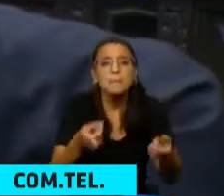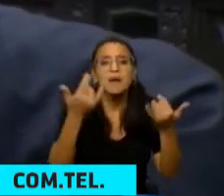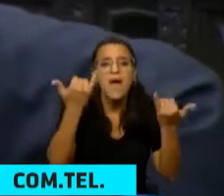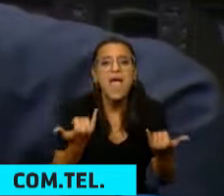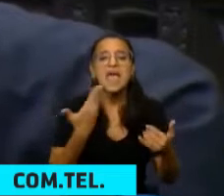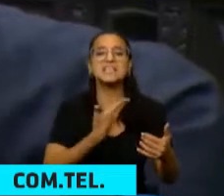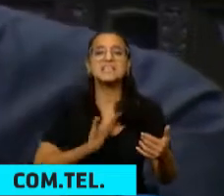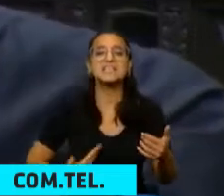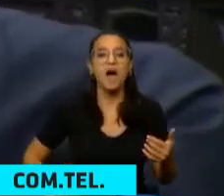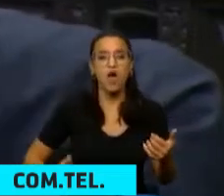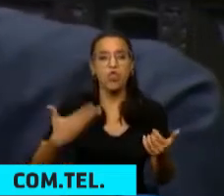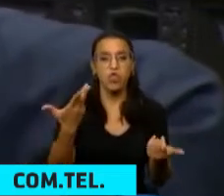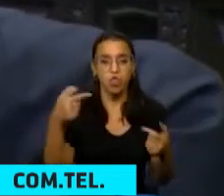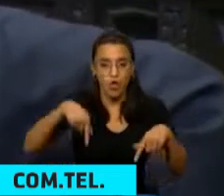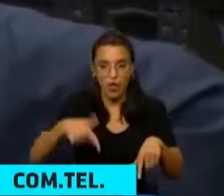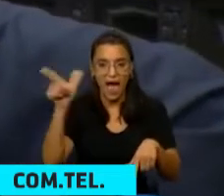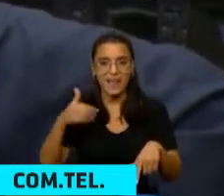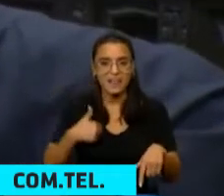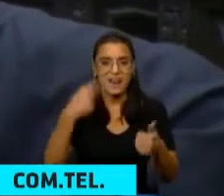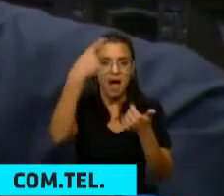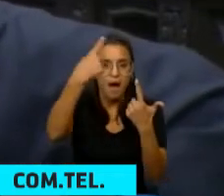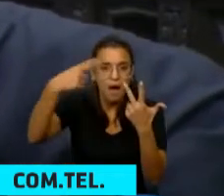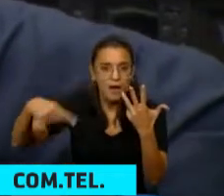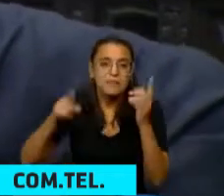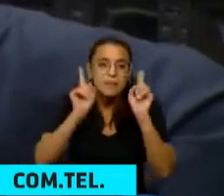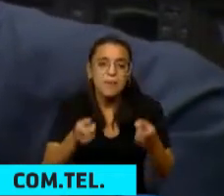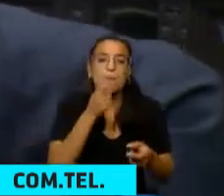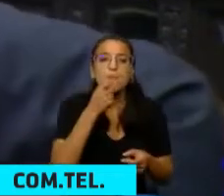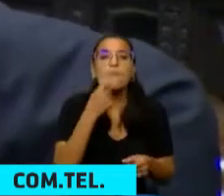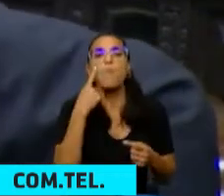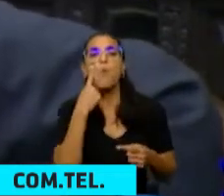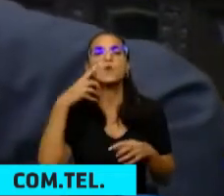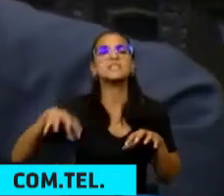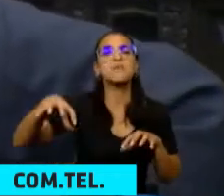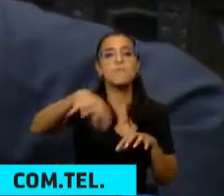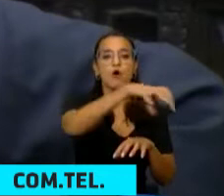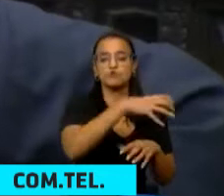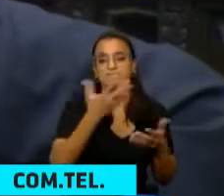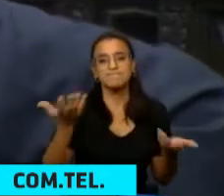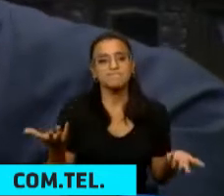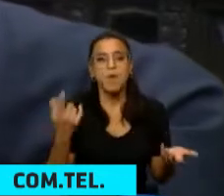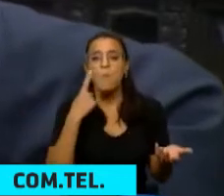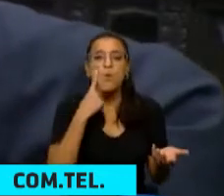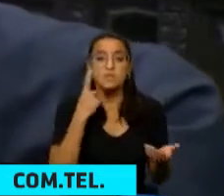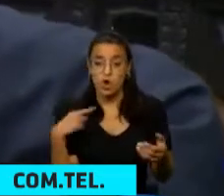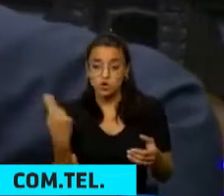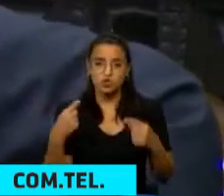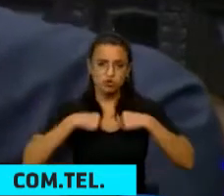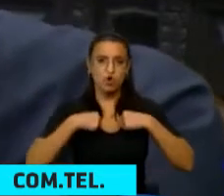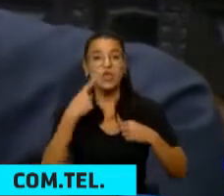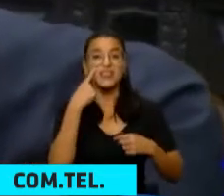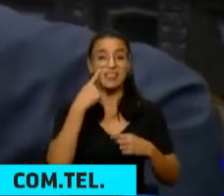que es Uruguay y Argentina. Claro. Los otros, todos los países lo tienen. Y el primer país que implementó el